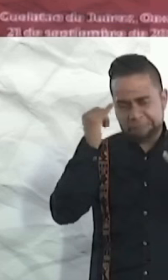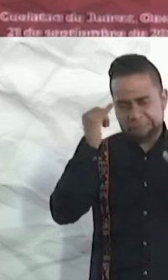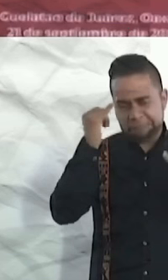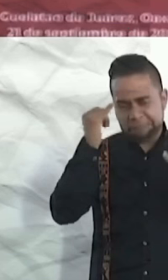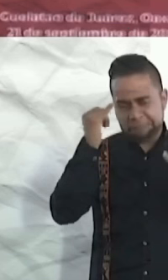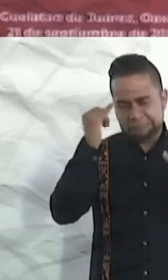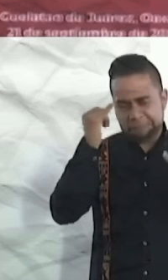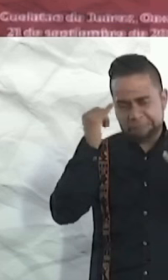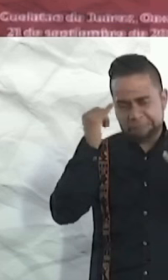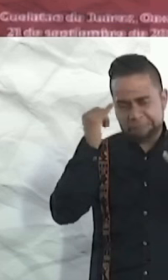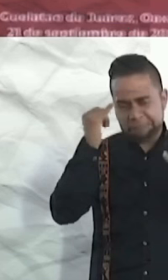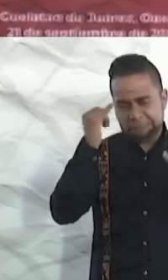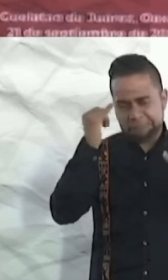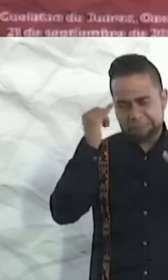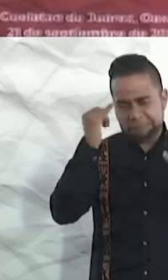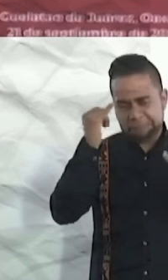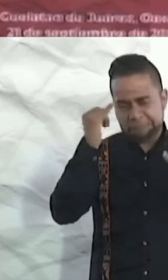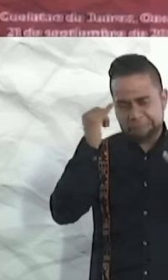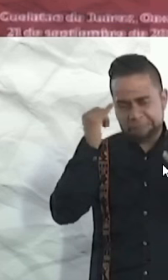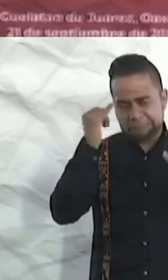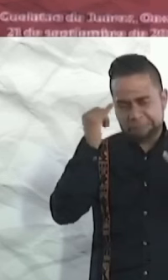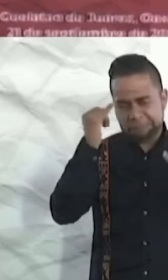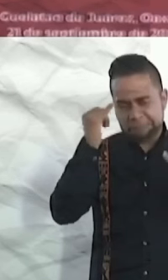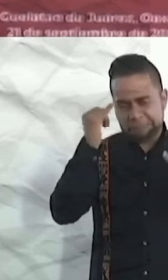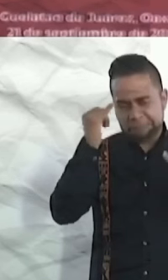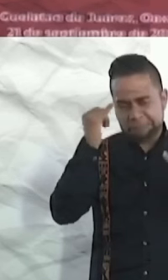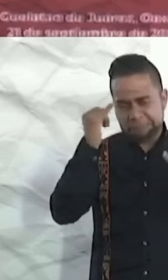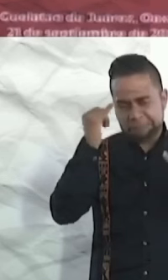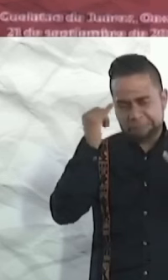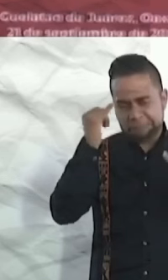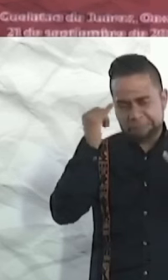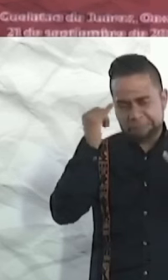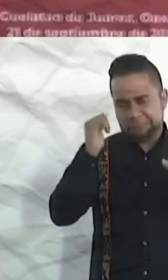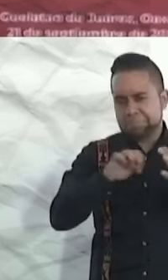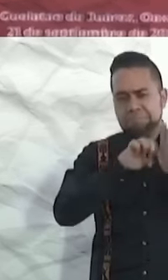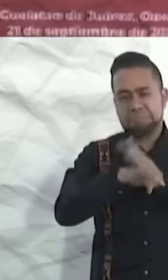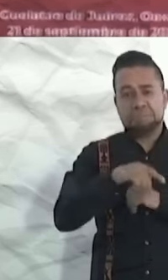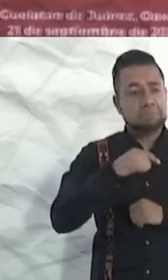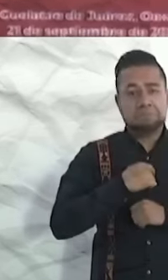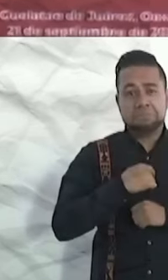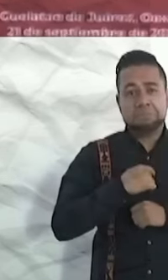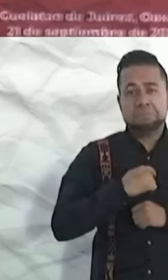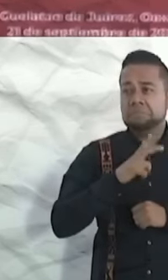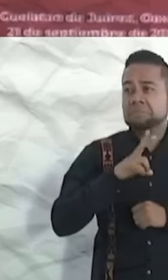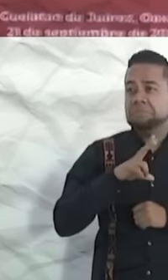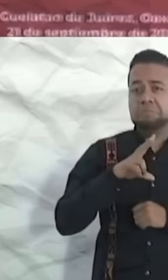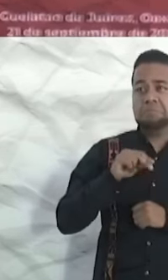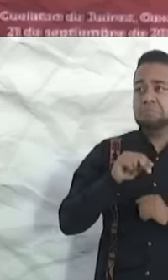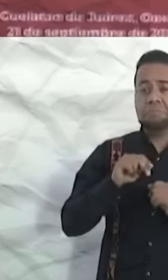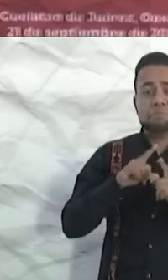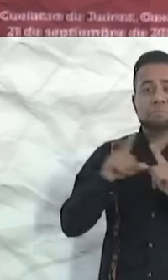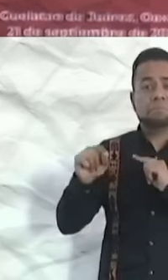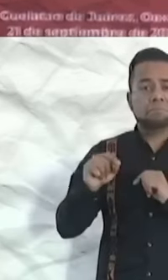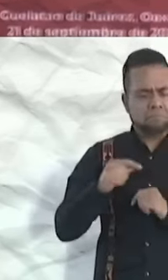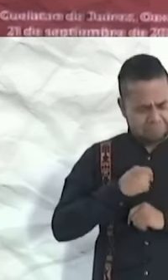a otro país y no lo voy a volver a ver. Eso es lo que me está pasando con este discurso. Tranquilo, contento,